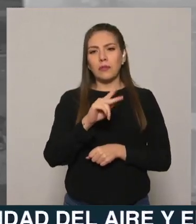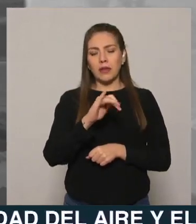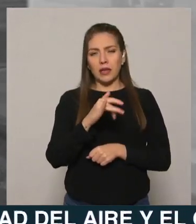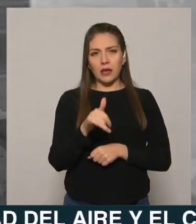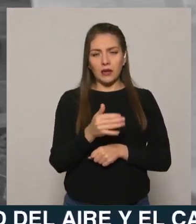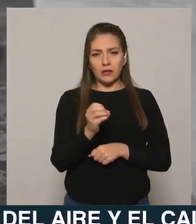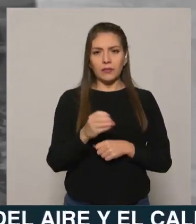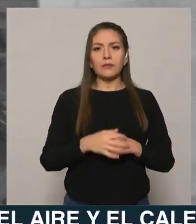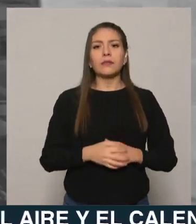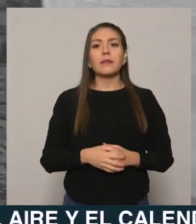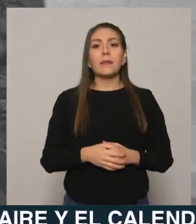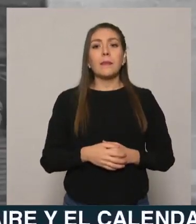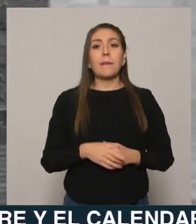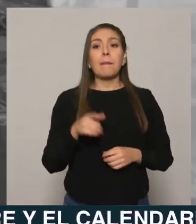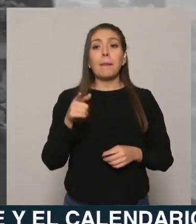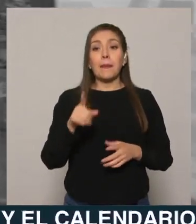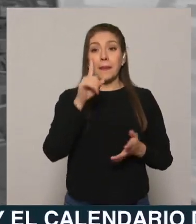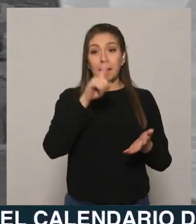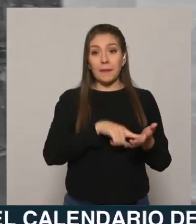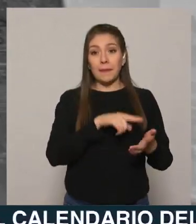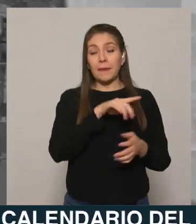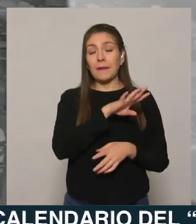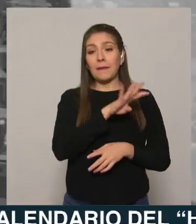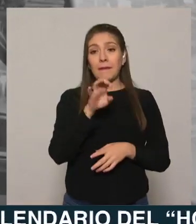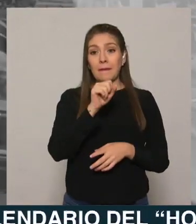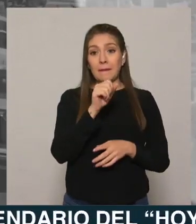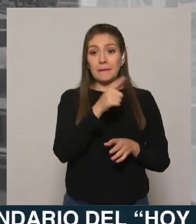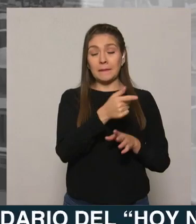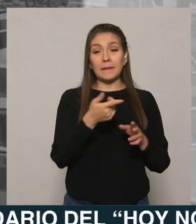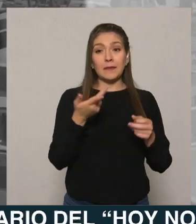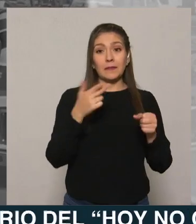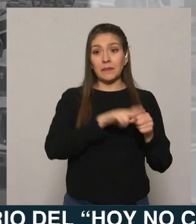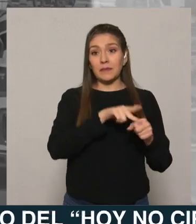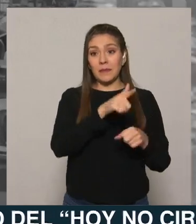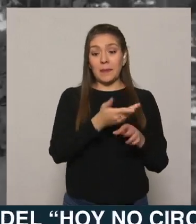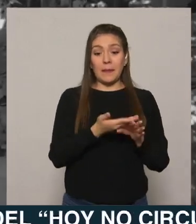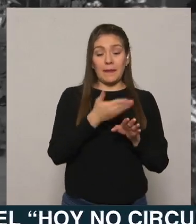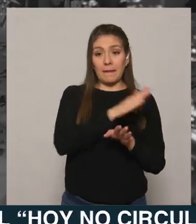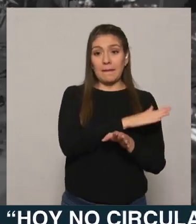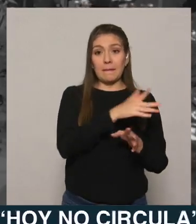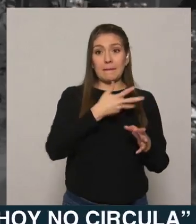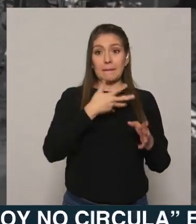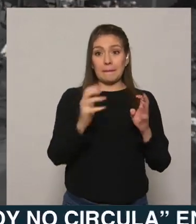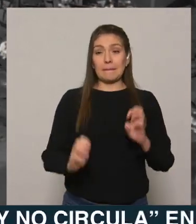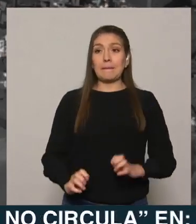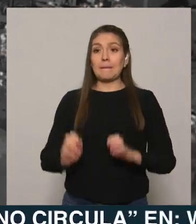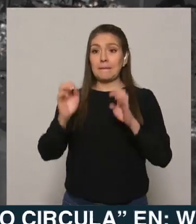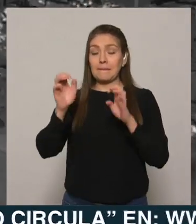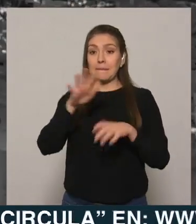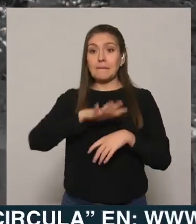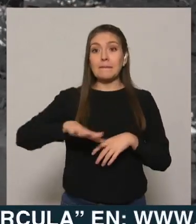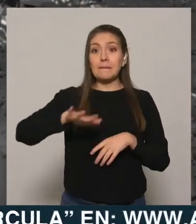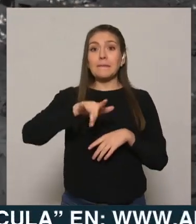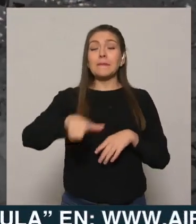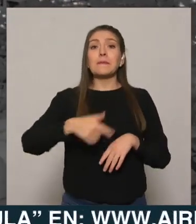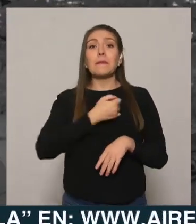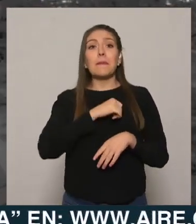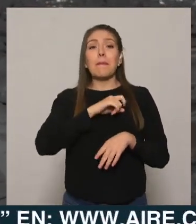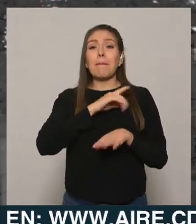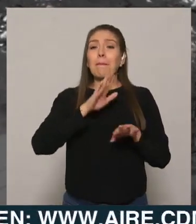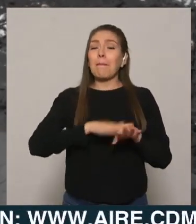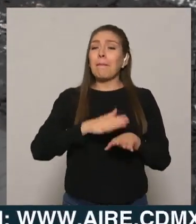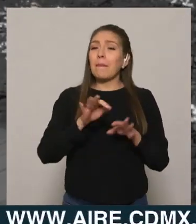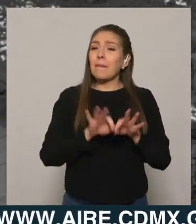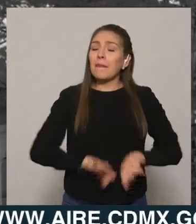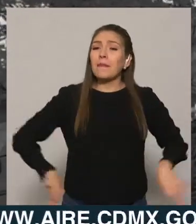de agosto de 1970, el Hospital Materno Infantil que antes ocupaba este espacio había sido el centro de salud más importante en el pueblo de